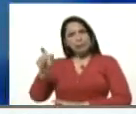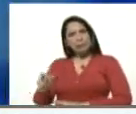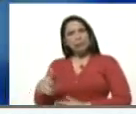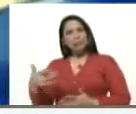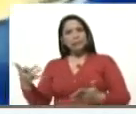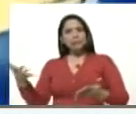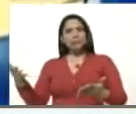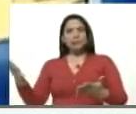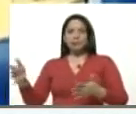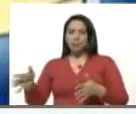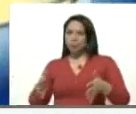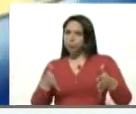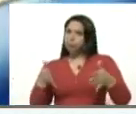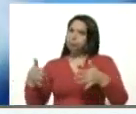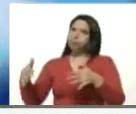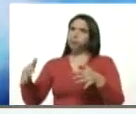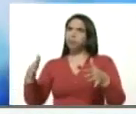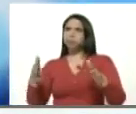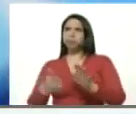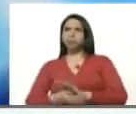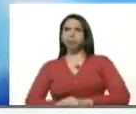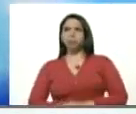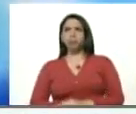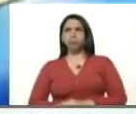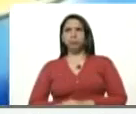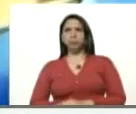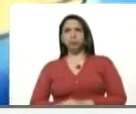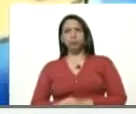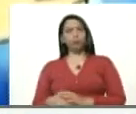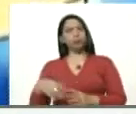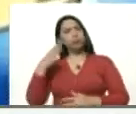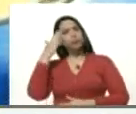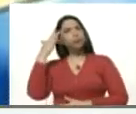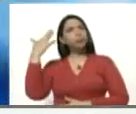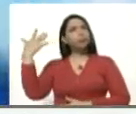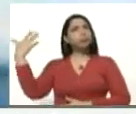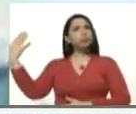pasa las noches andando.